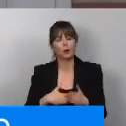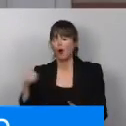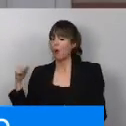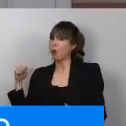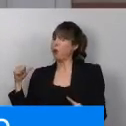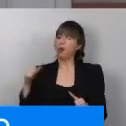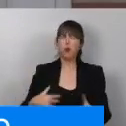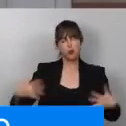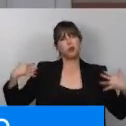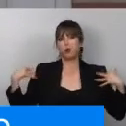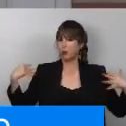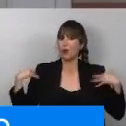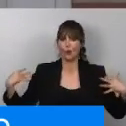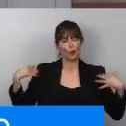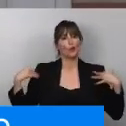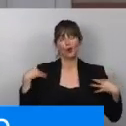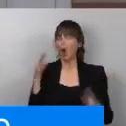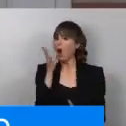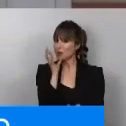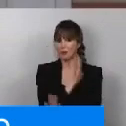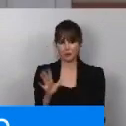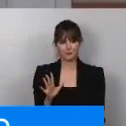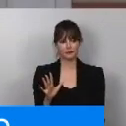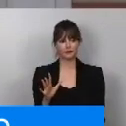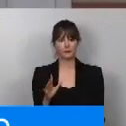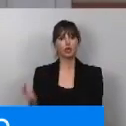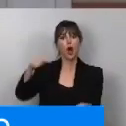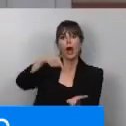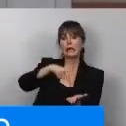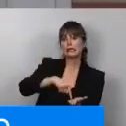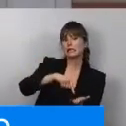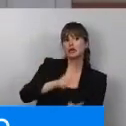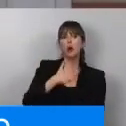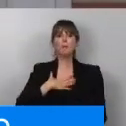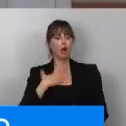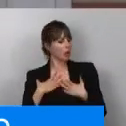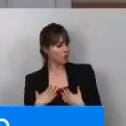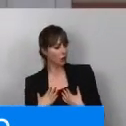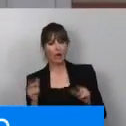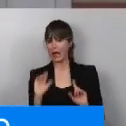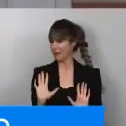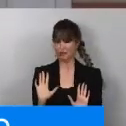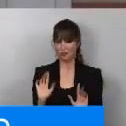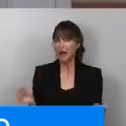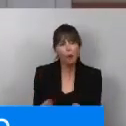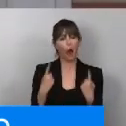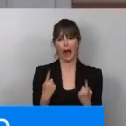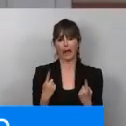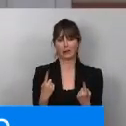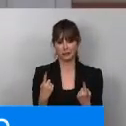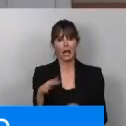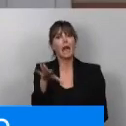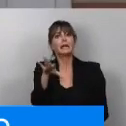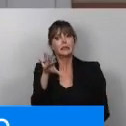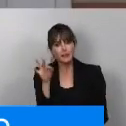tiempo sufriendo porque esto no va del destino de un dirigente particular eso es lo de menos se trata de